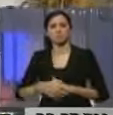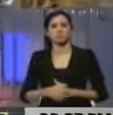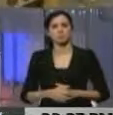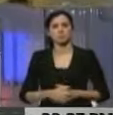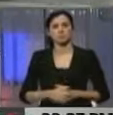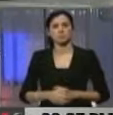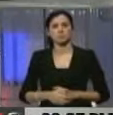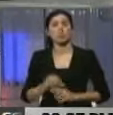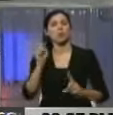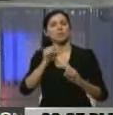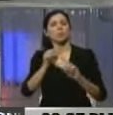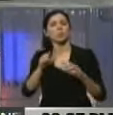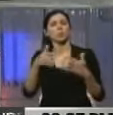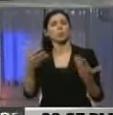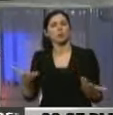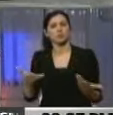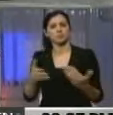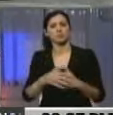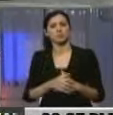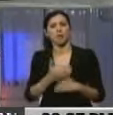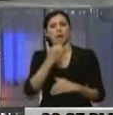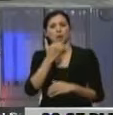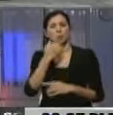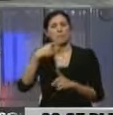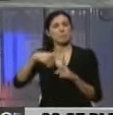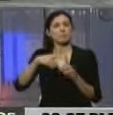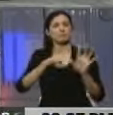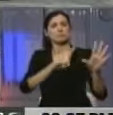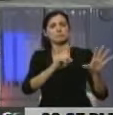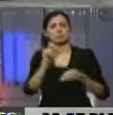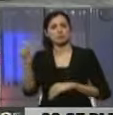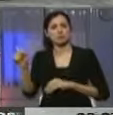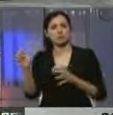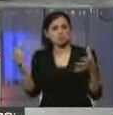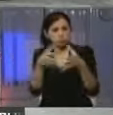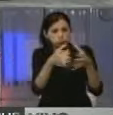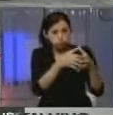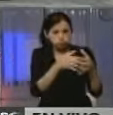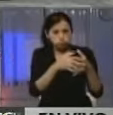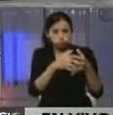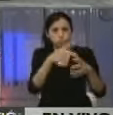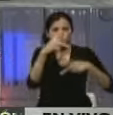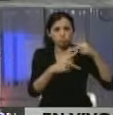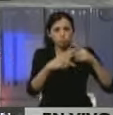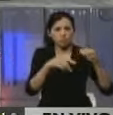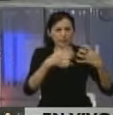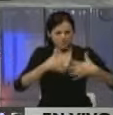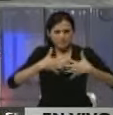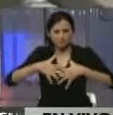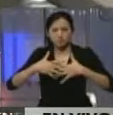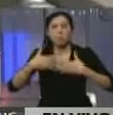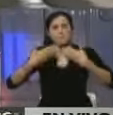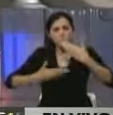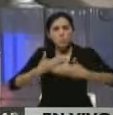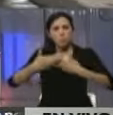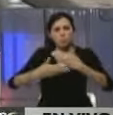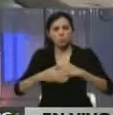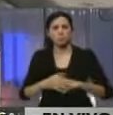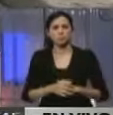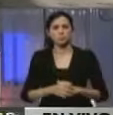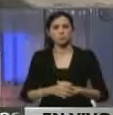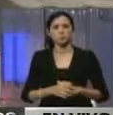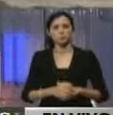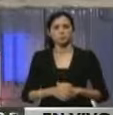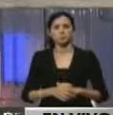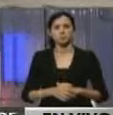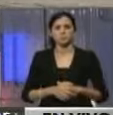La meta es algo más de 600 unidades productivas que los vamos a ir, como